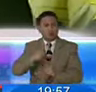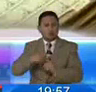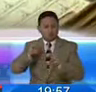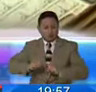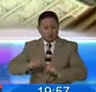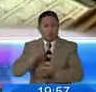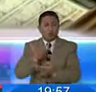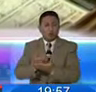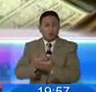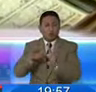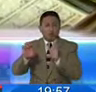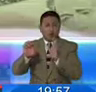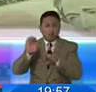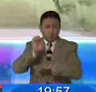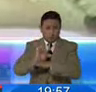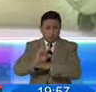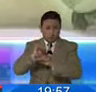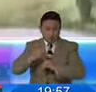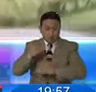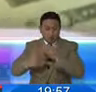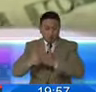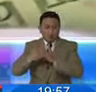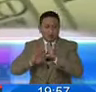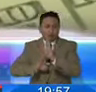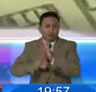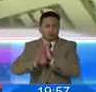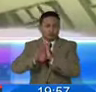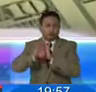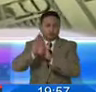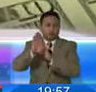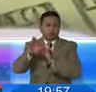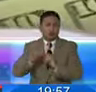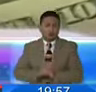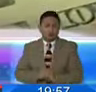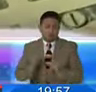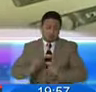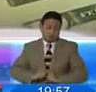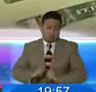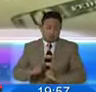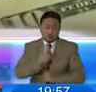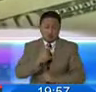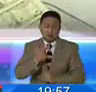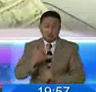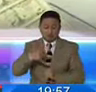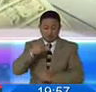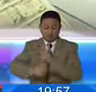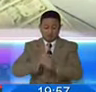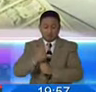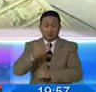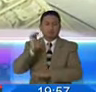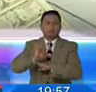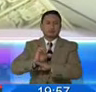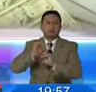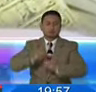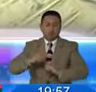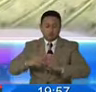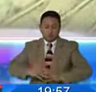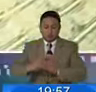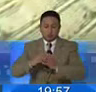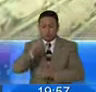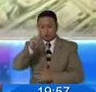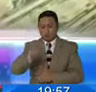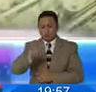la economía ecuatoriana está en un proceso nuevamente de crecimiento, e inclusive María Fernanda aseguran que este año el Ecuador crecerá en